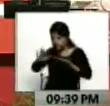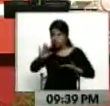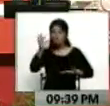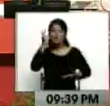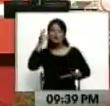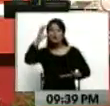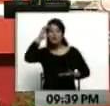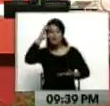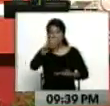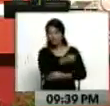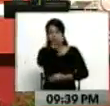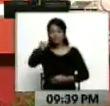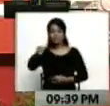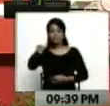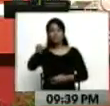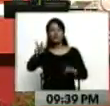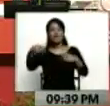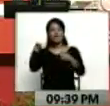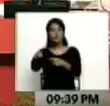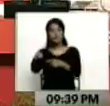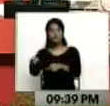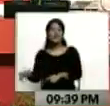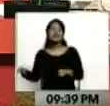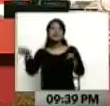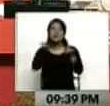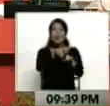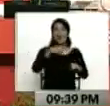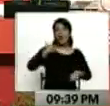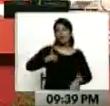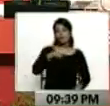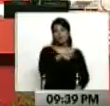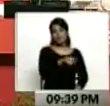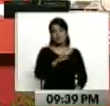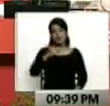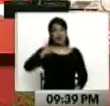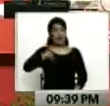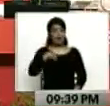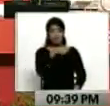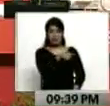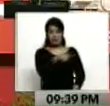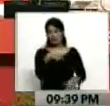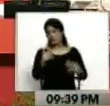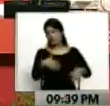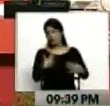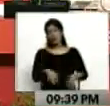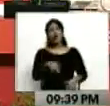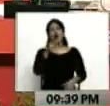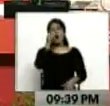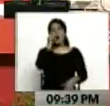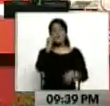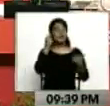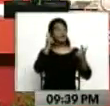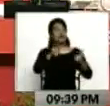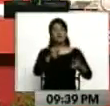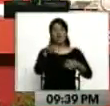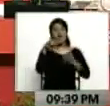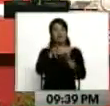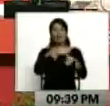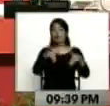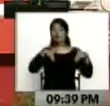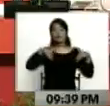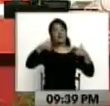Dilma en Argentina el neoliberalismo atroz de